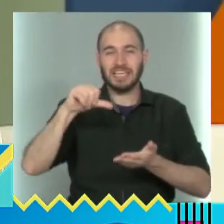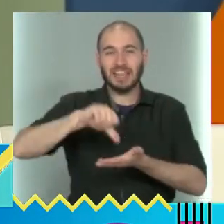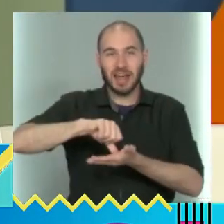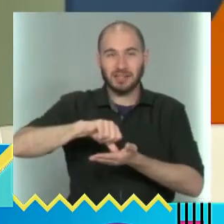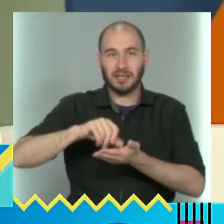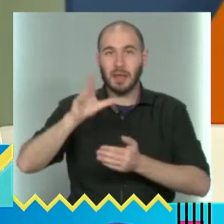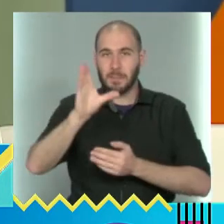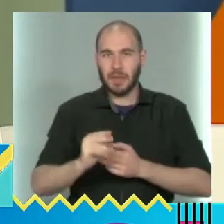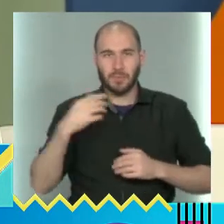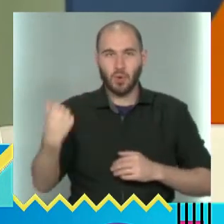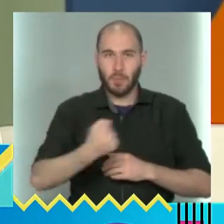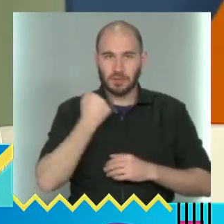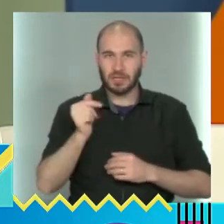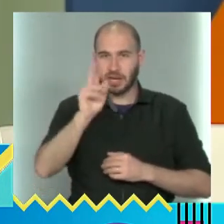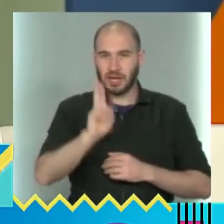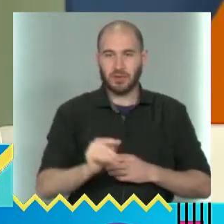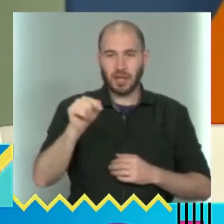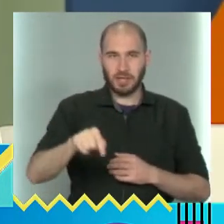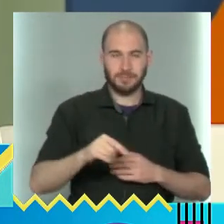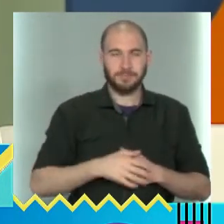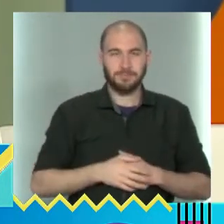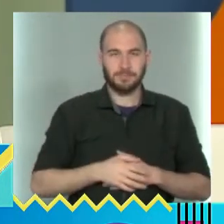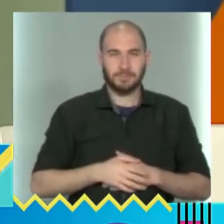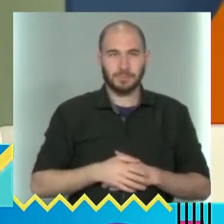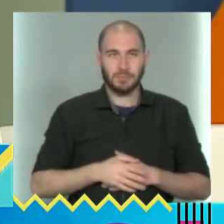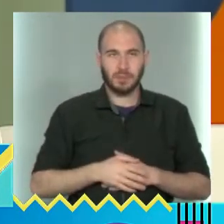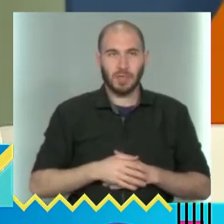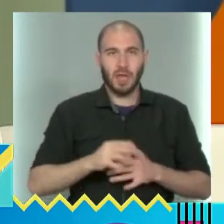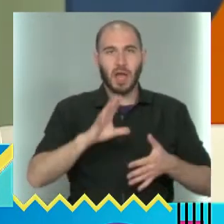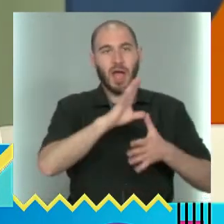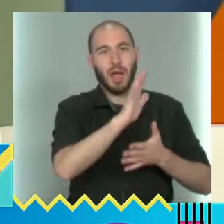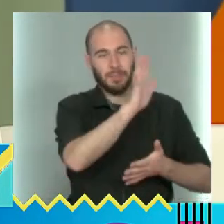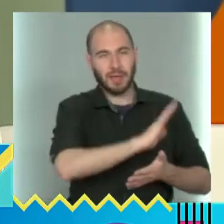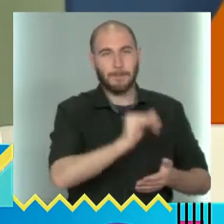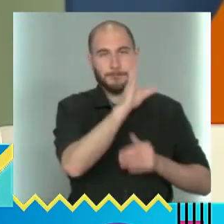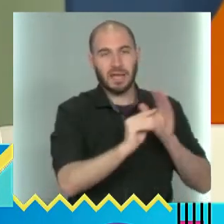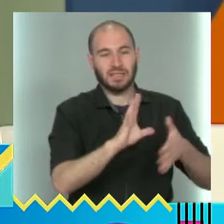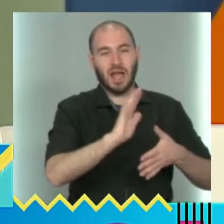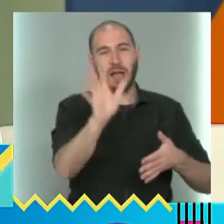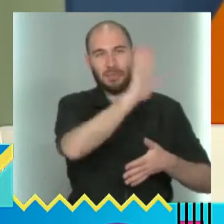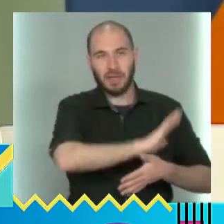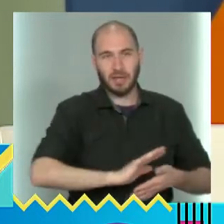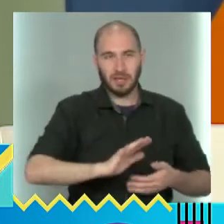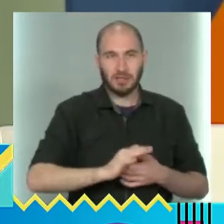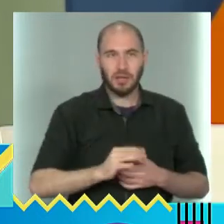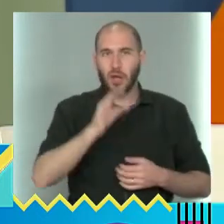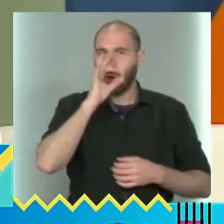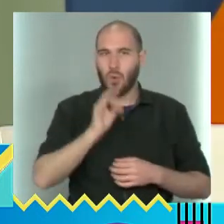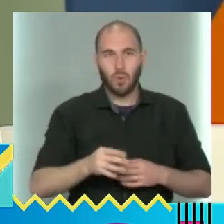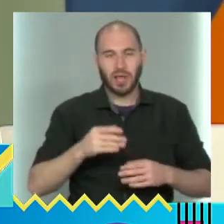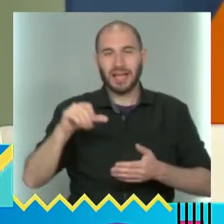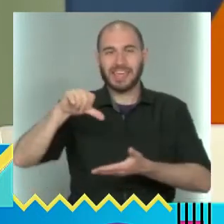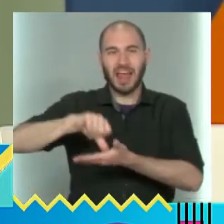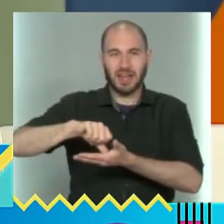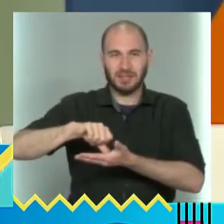es un país muy importante en esa región. Y obviamente el mundo occidental o los países occidentales nunca van a dejar que